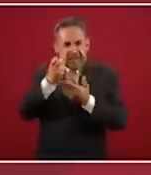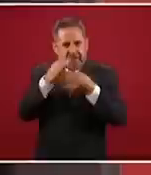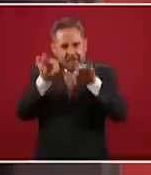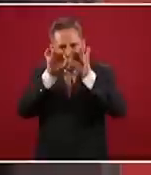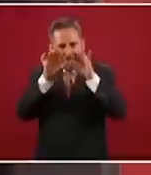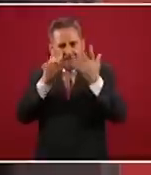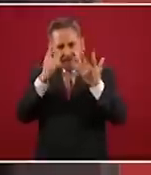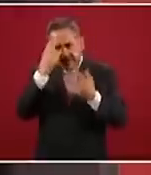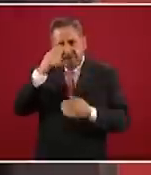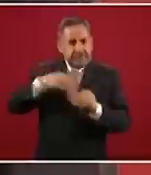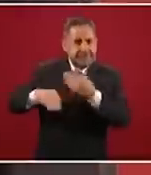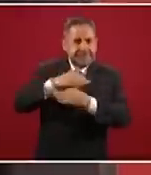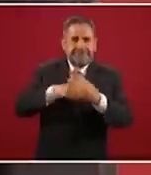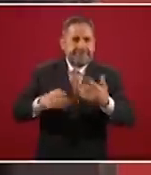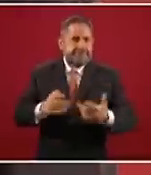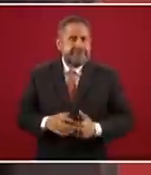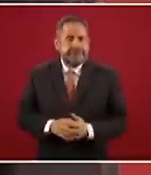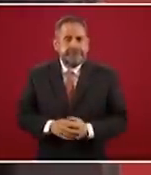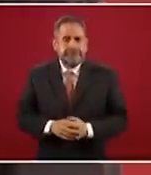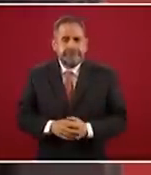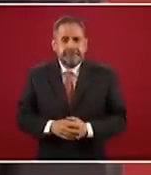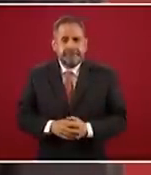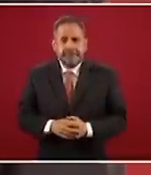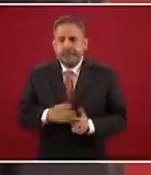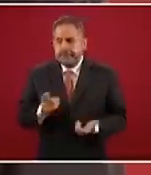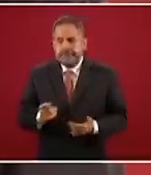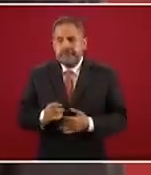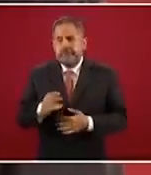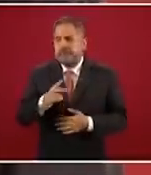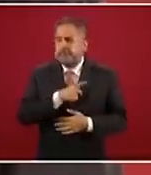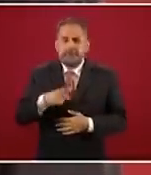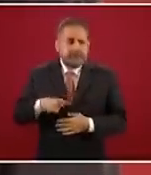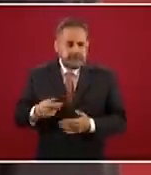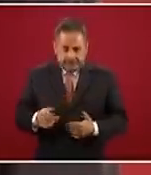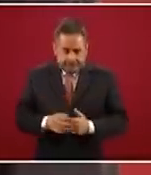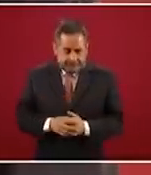a todos, que no haya